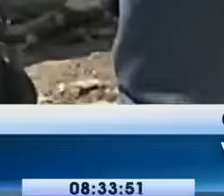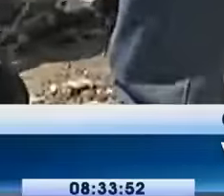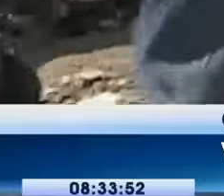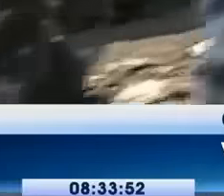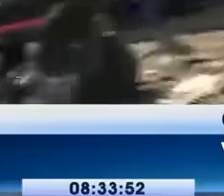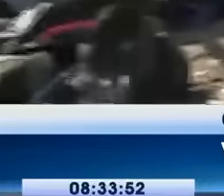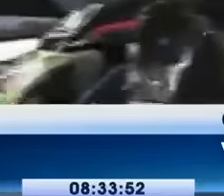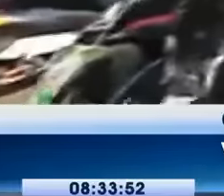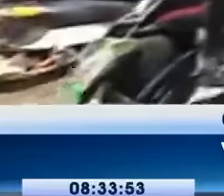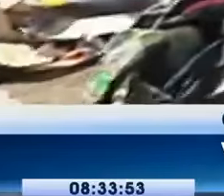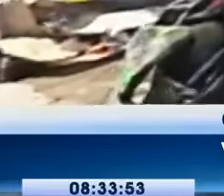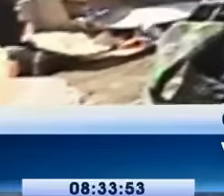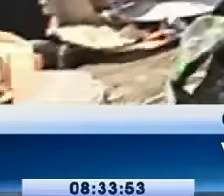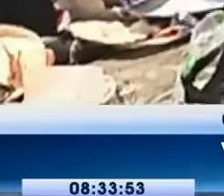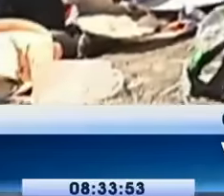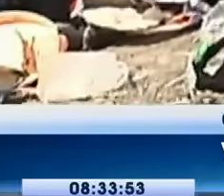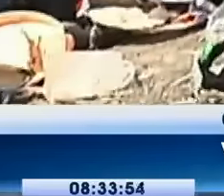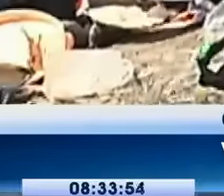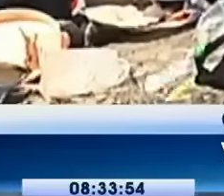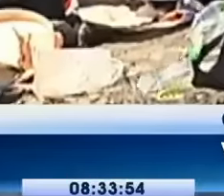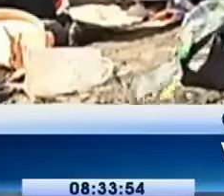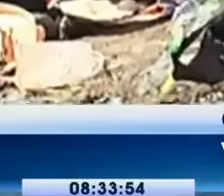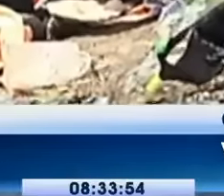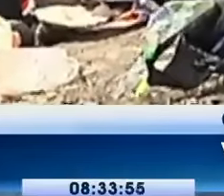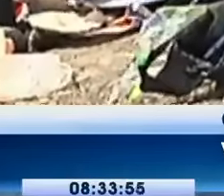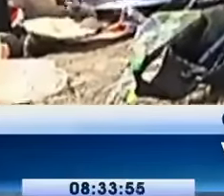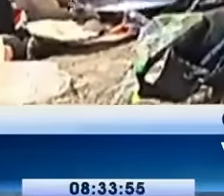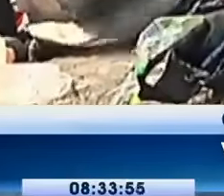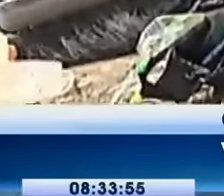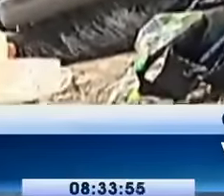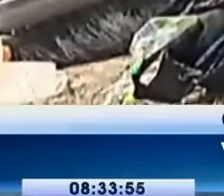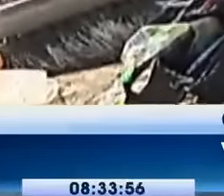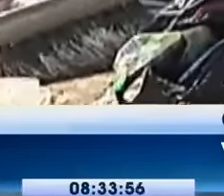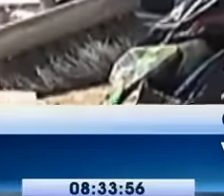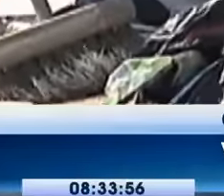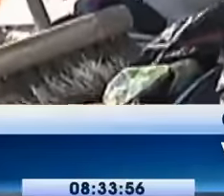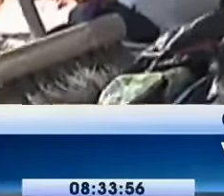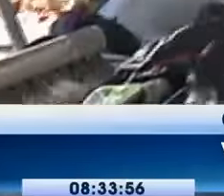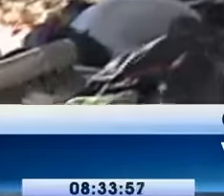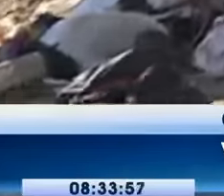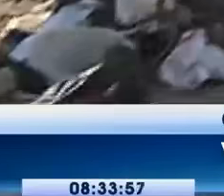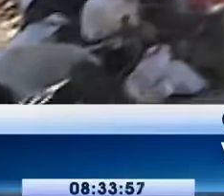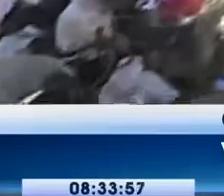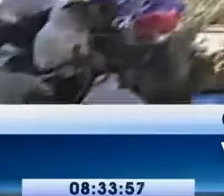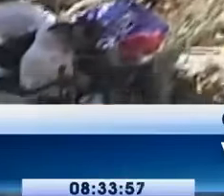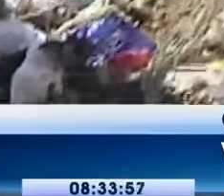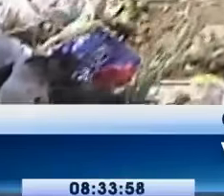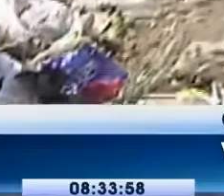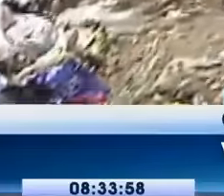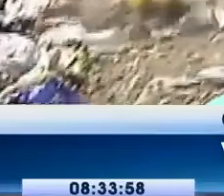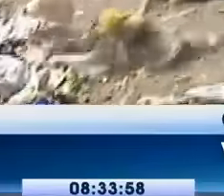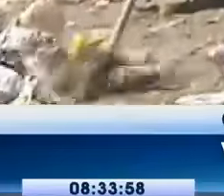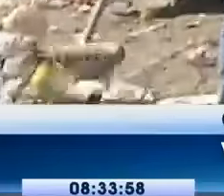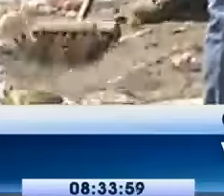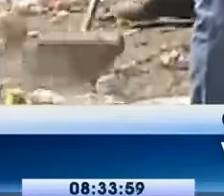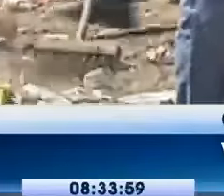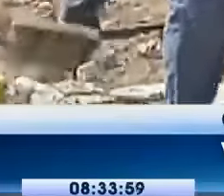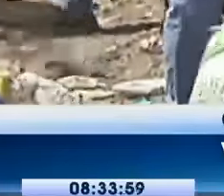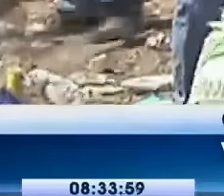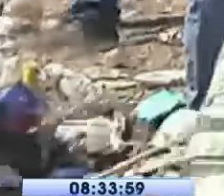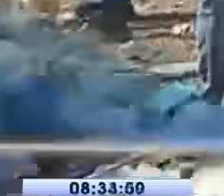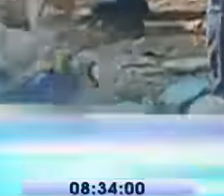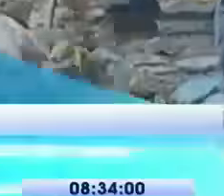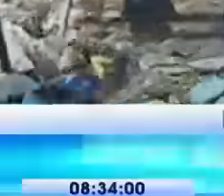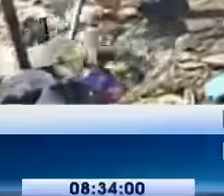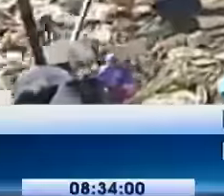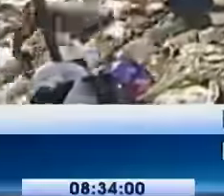mal aspecto al sector. Pero para eso también estaremos comunicando y canalizando esta novedad al municipio de Guayaquil